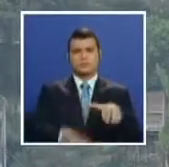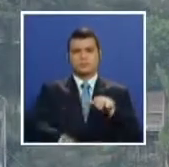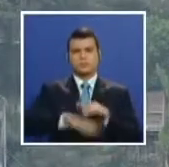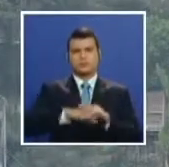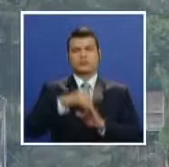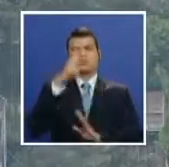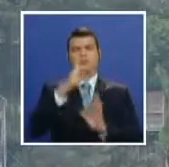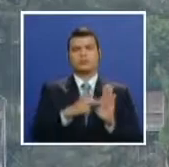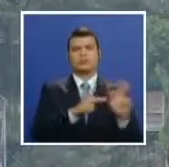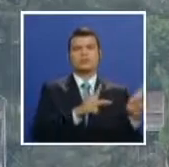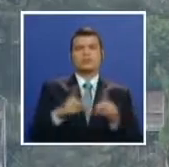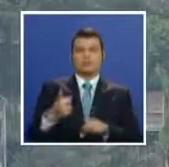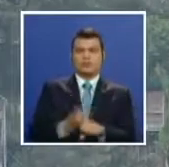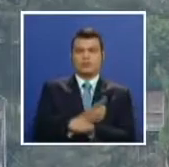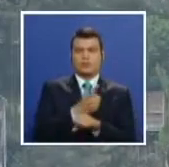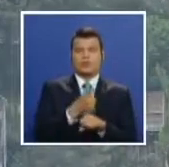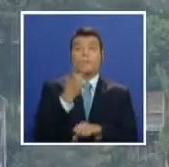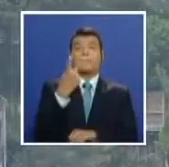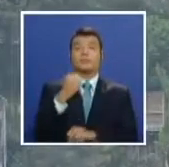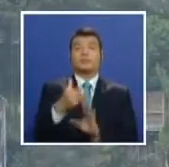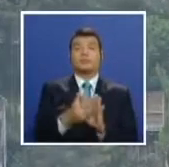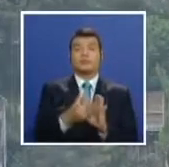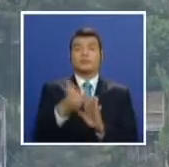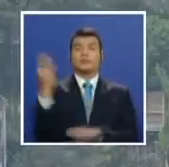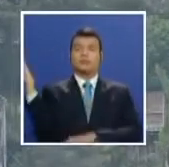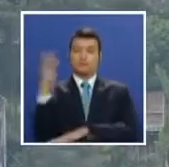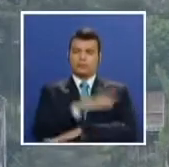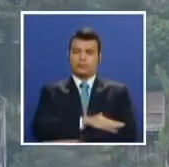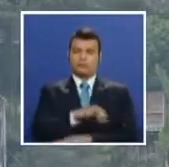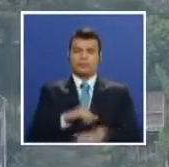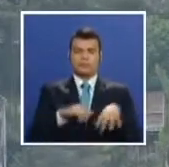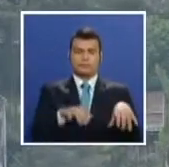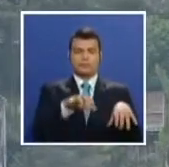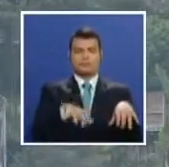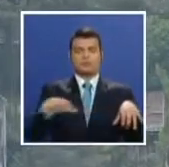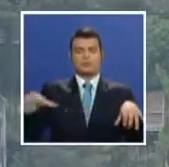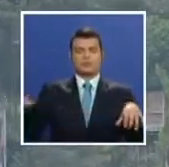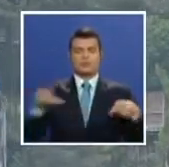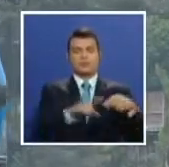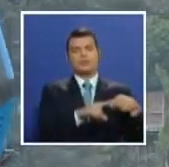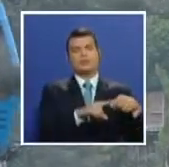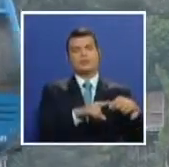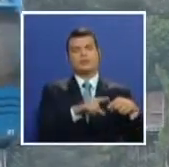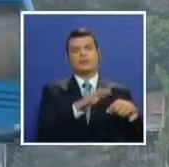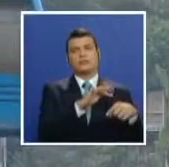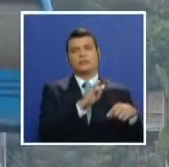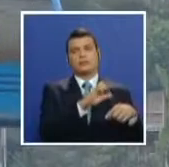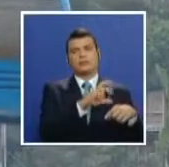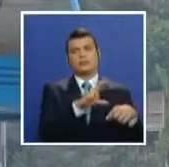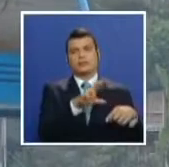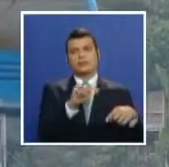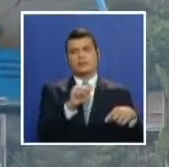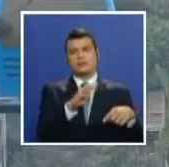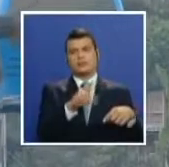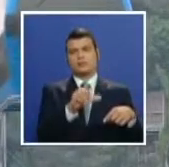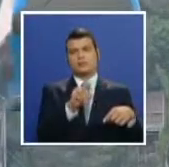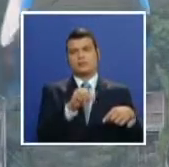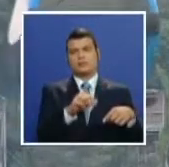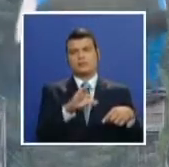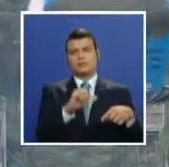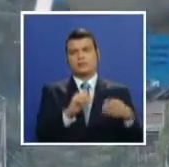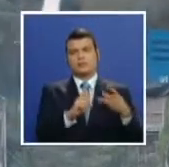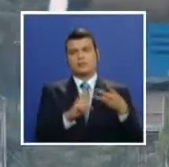y 20 mil por día cuatro estaciones importantes tierra blanca lleras camargo horitas de mayo y cañaveralejo sin duda